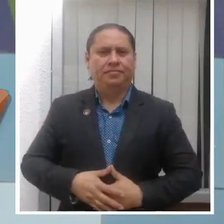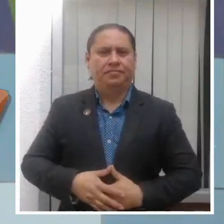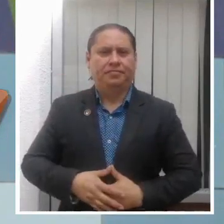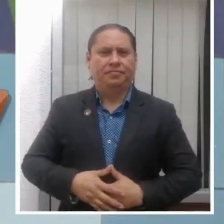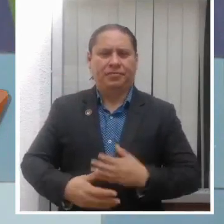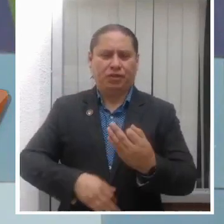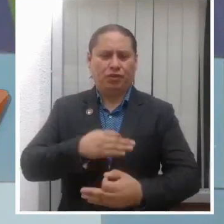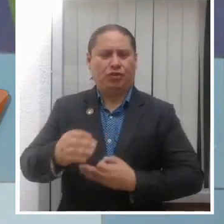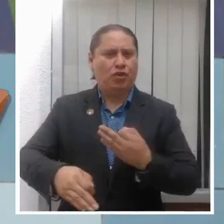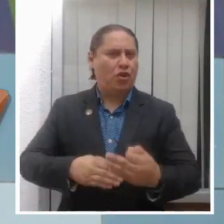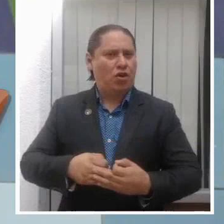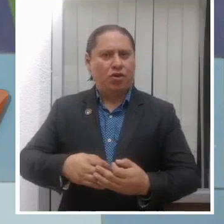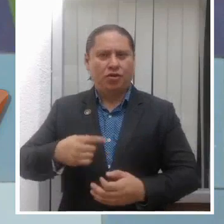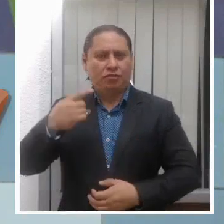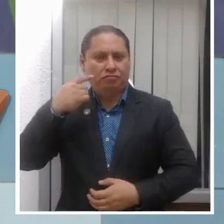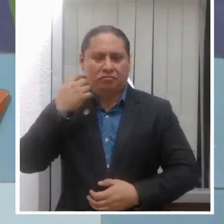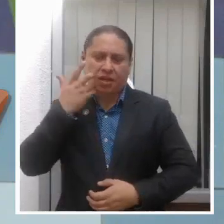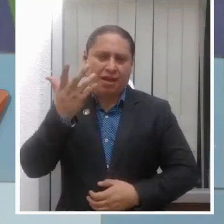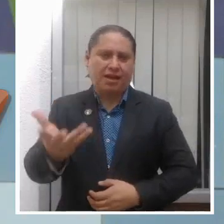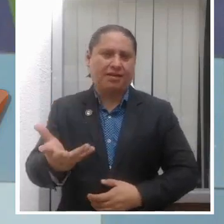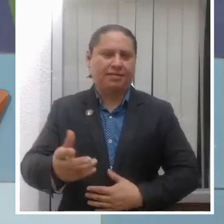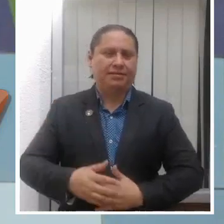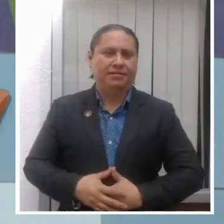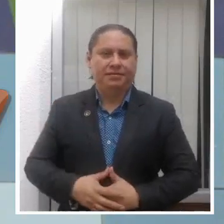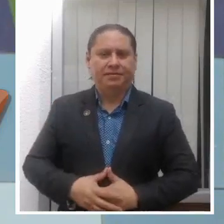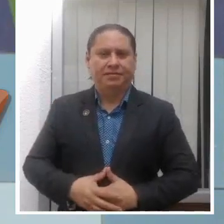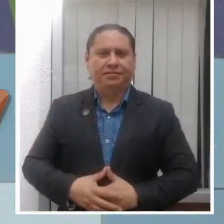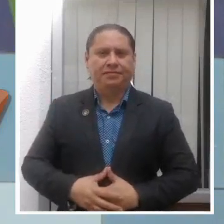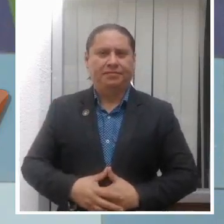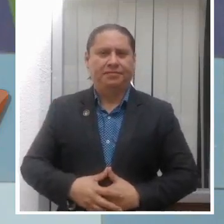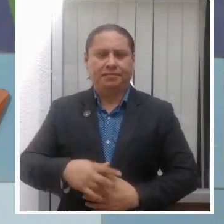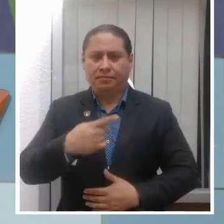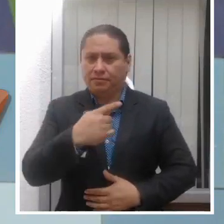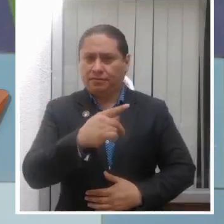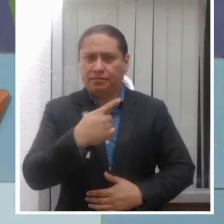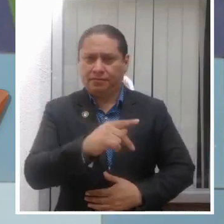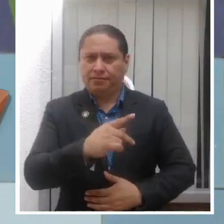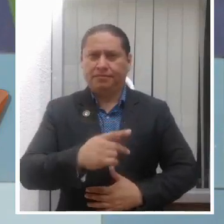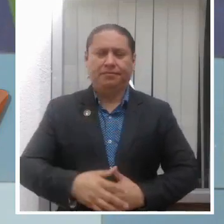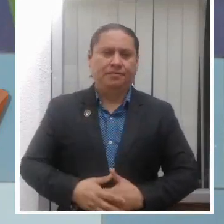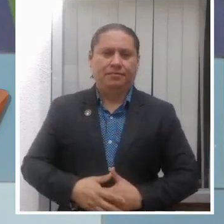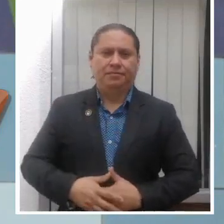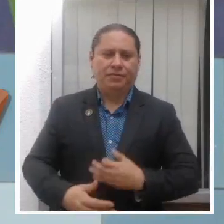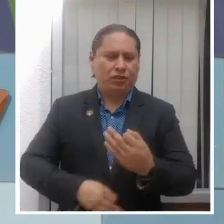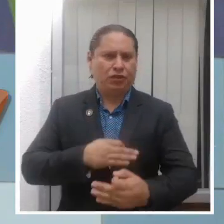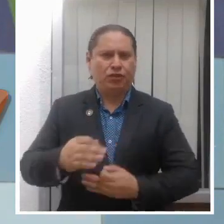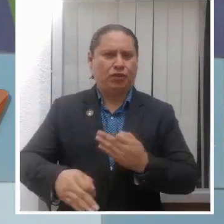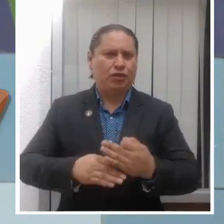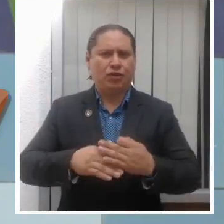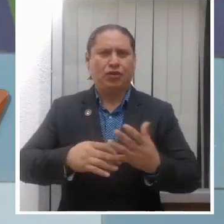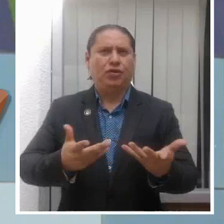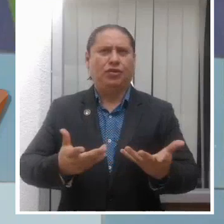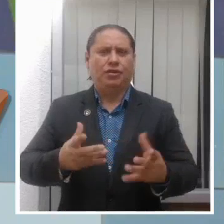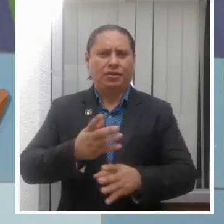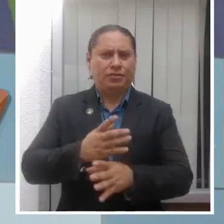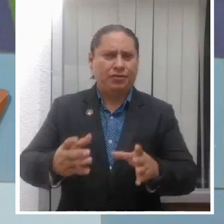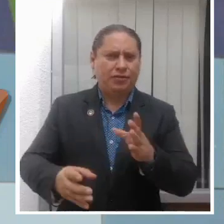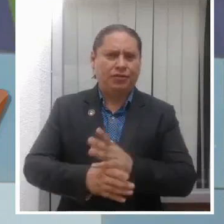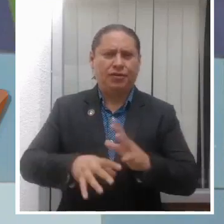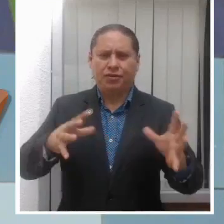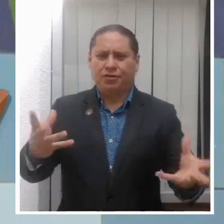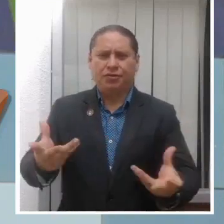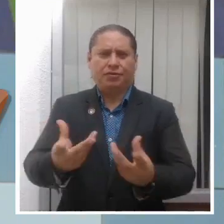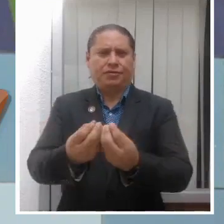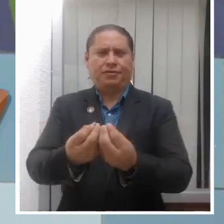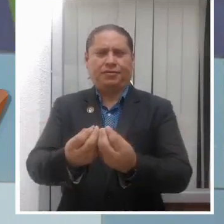todo lo que se han propuesto. Para mí, todo un privilegio estar reunida aquí con